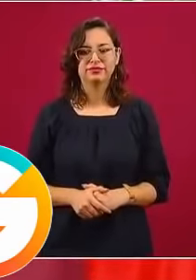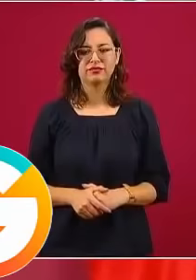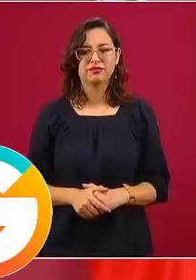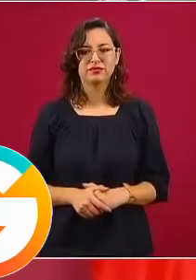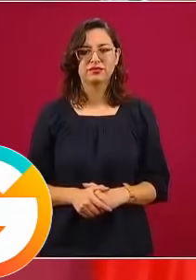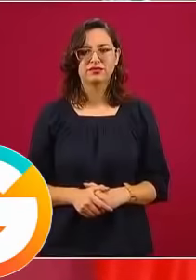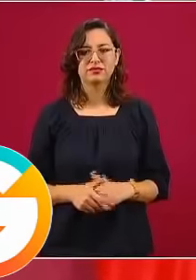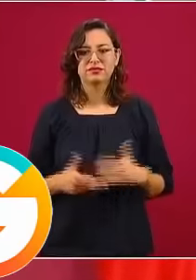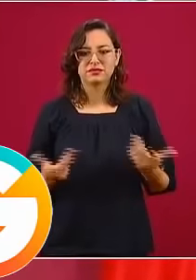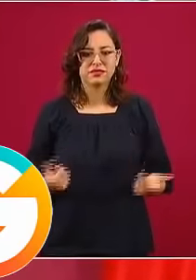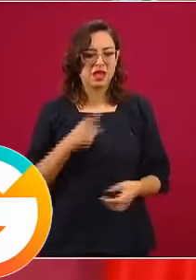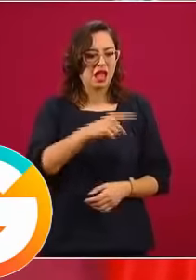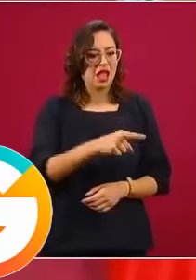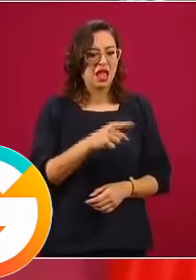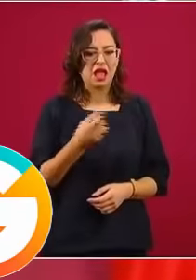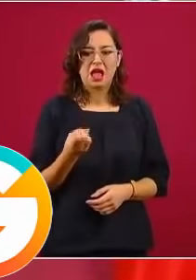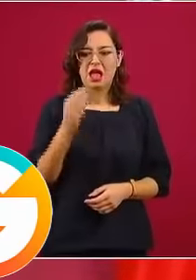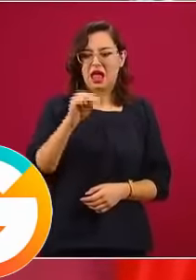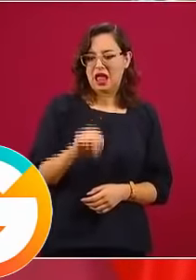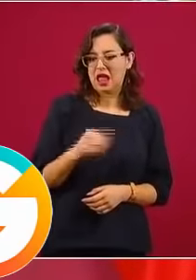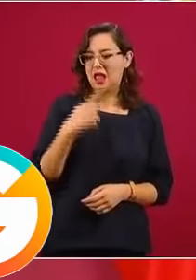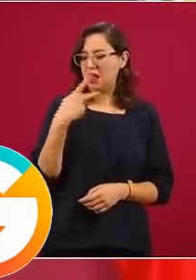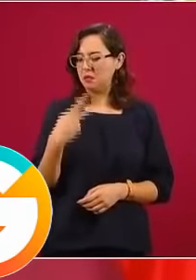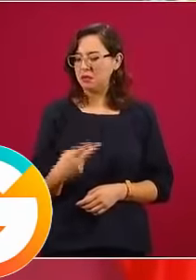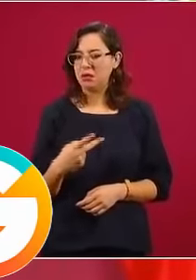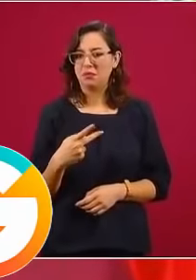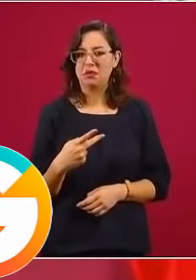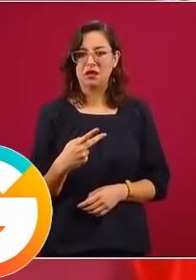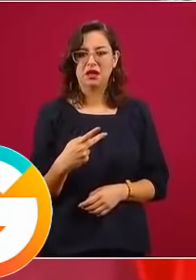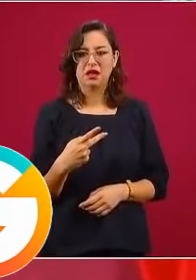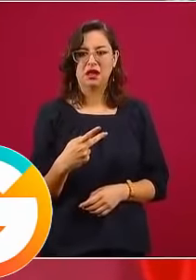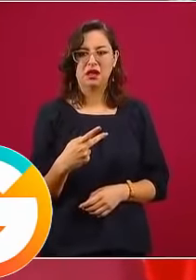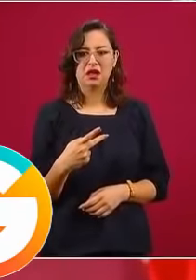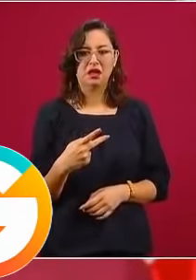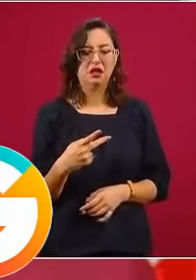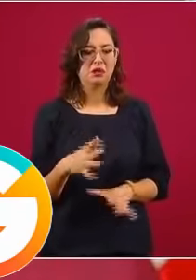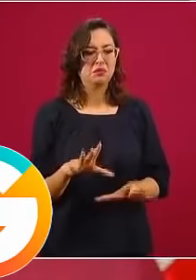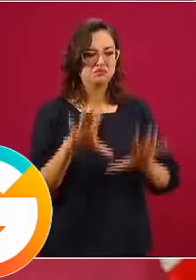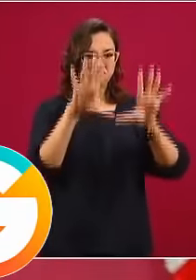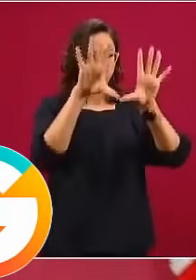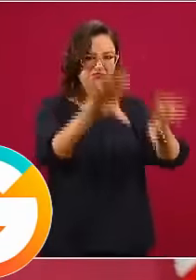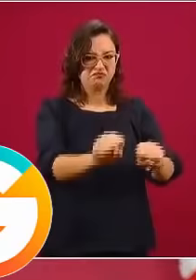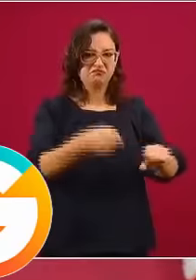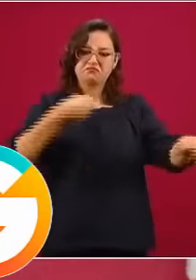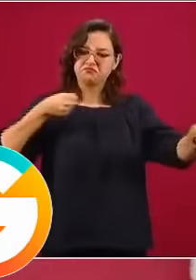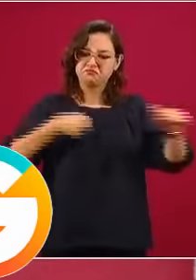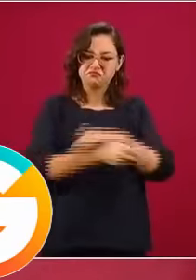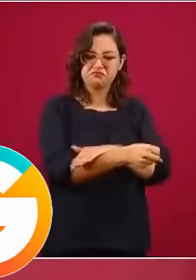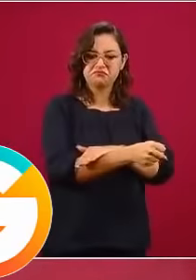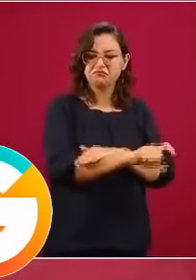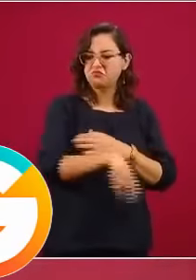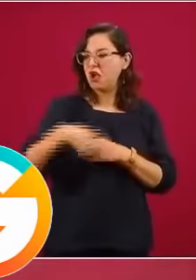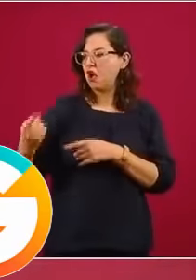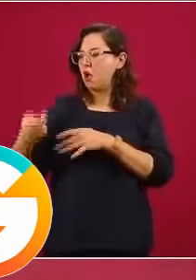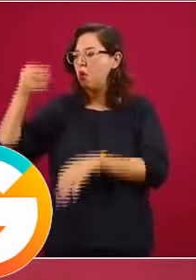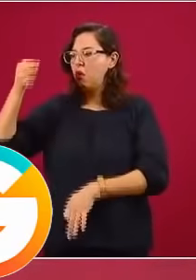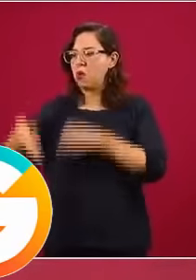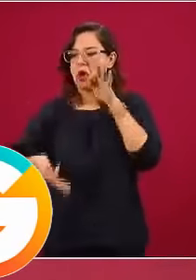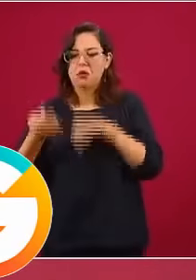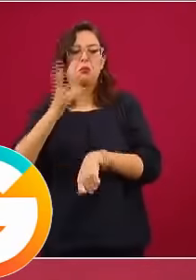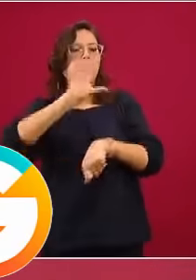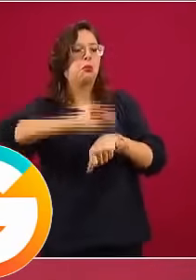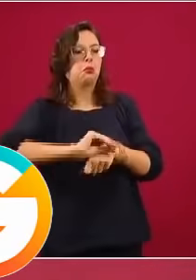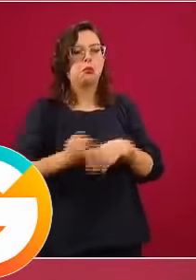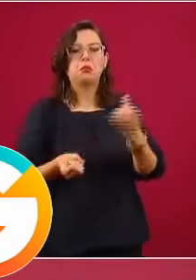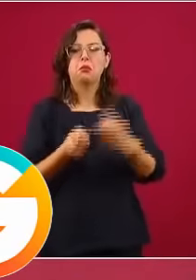de que un ministerio público consigna y el juez libera.